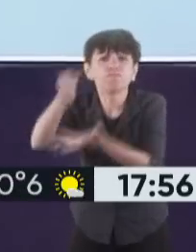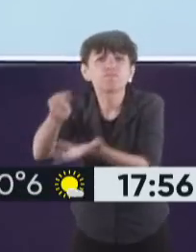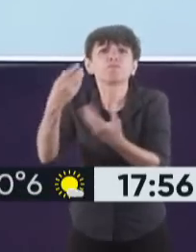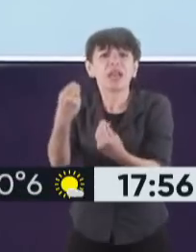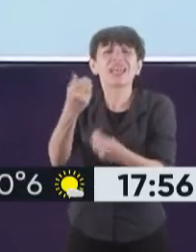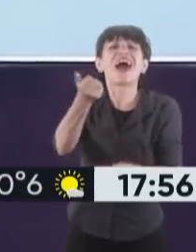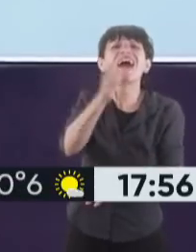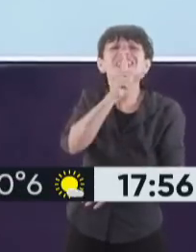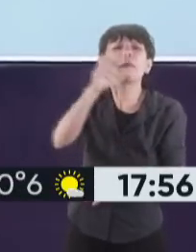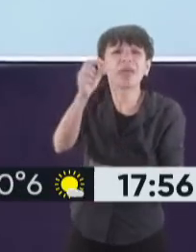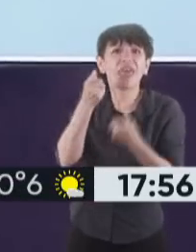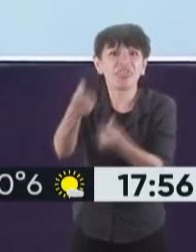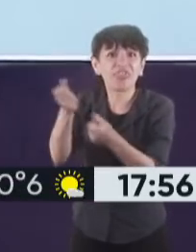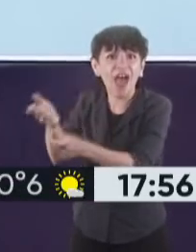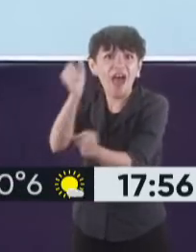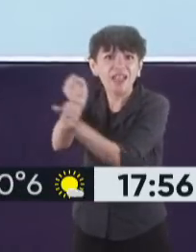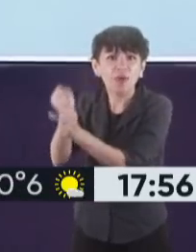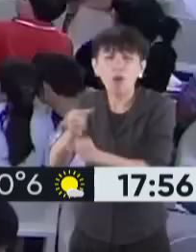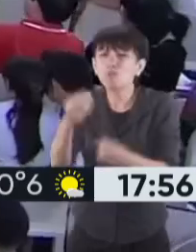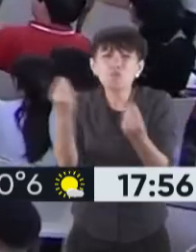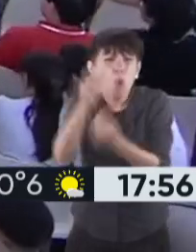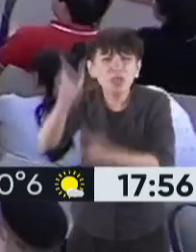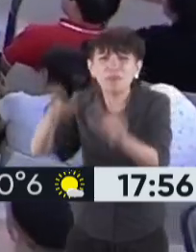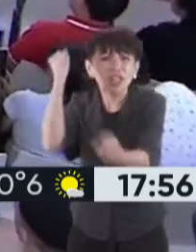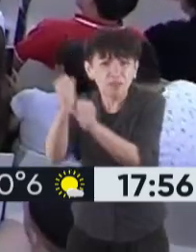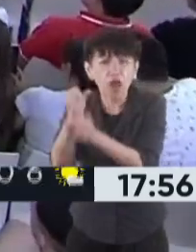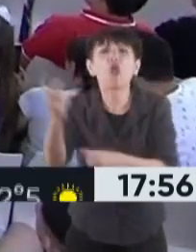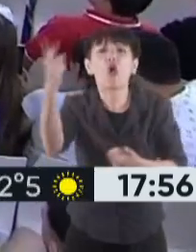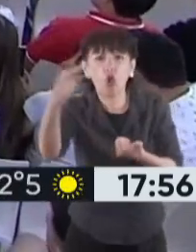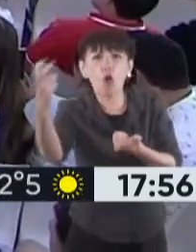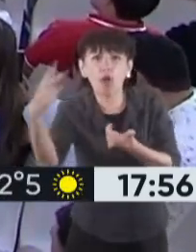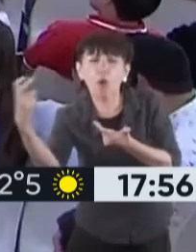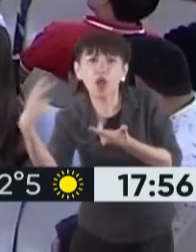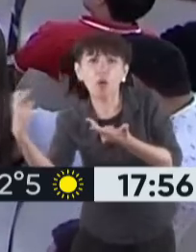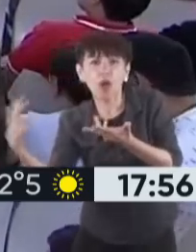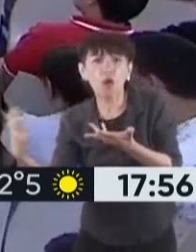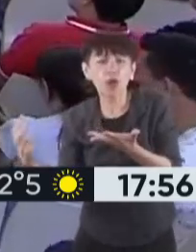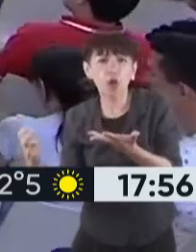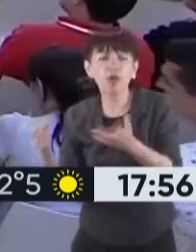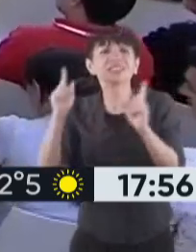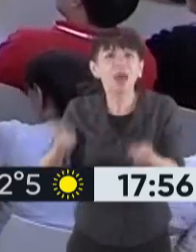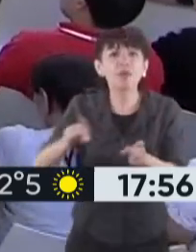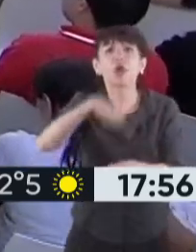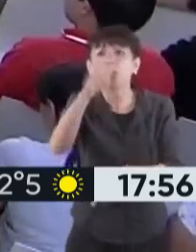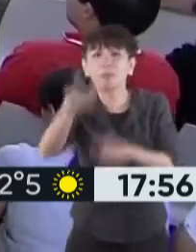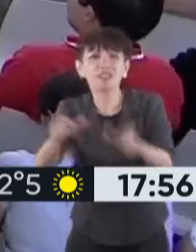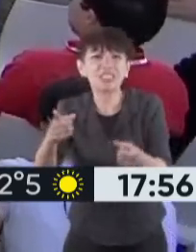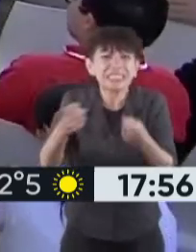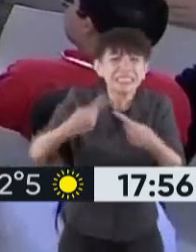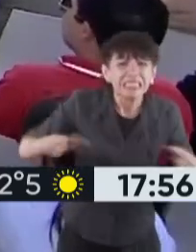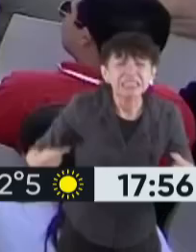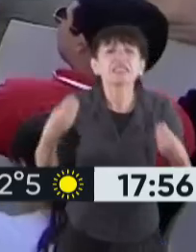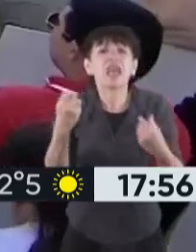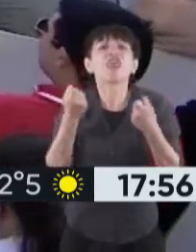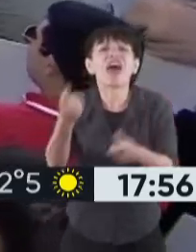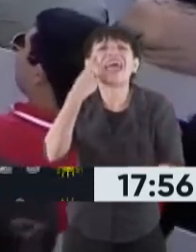con el ATP, que lo cobraron millones de trabajadores formales en la Argentina. Y cuidamos a los más necesitados con el IFE, con los